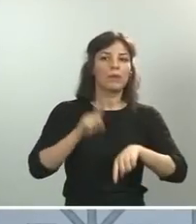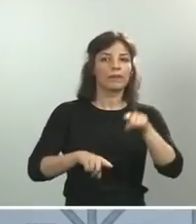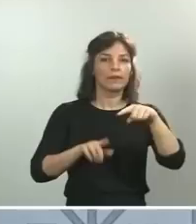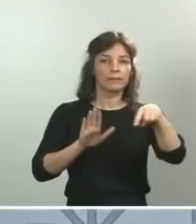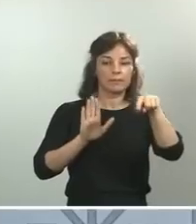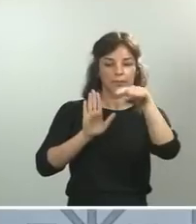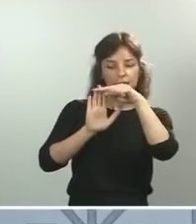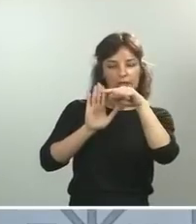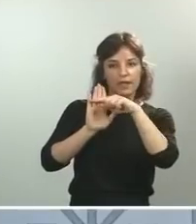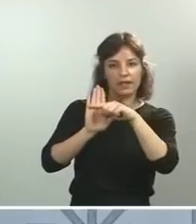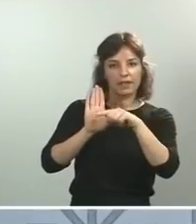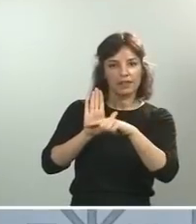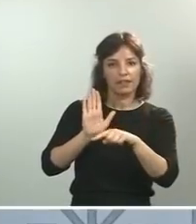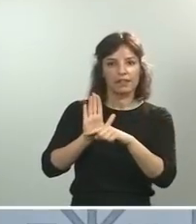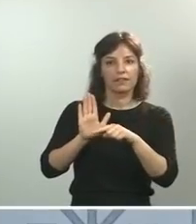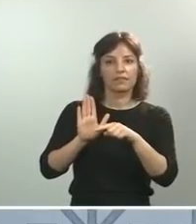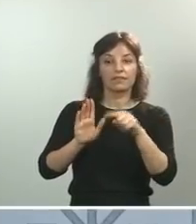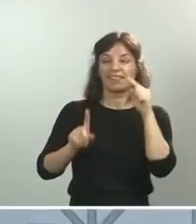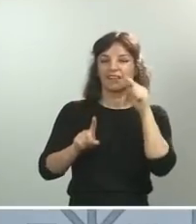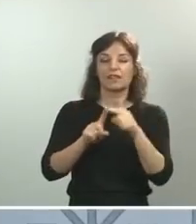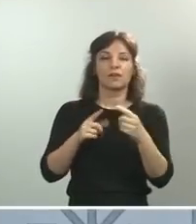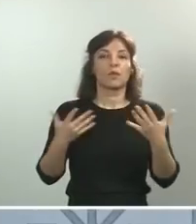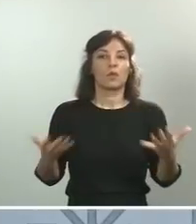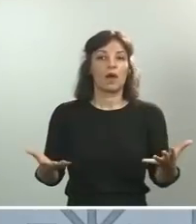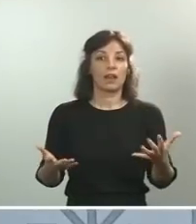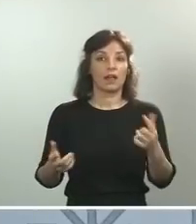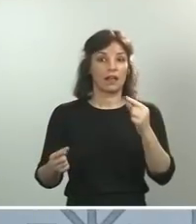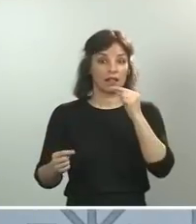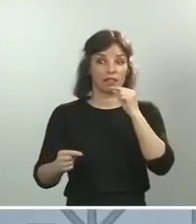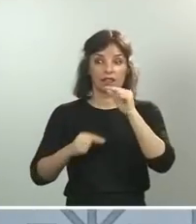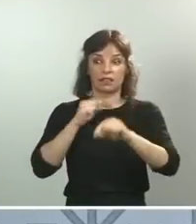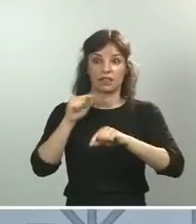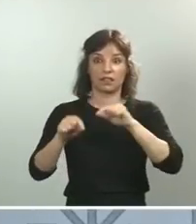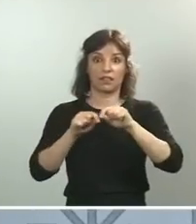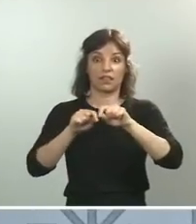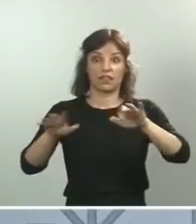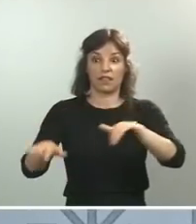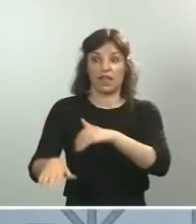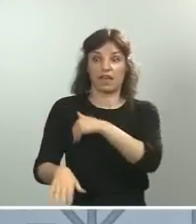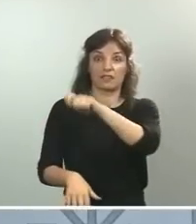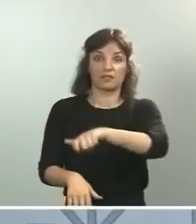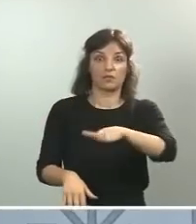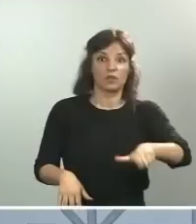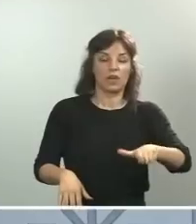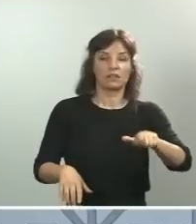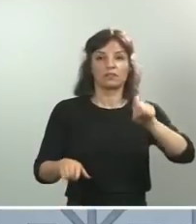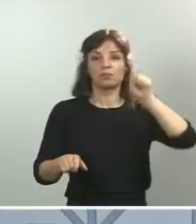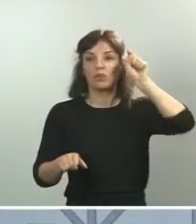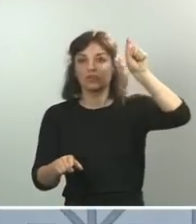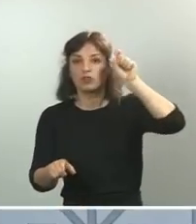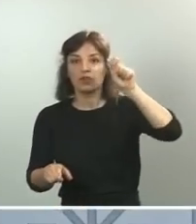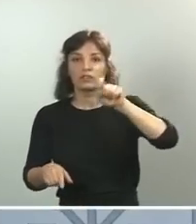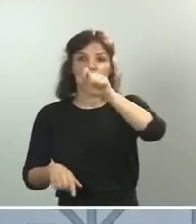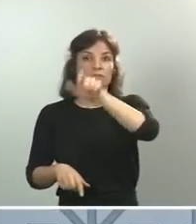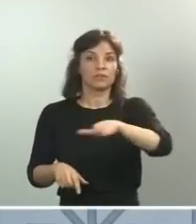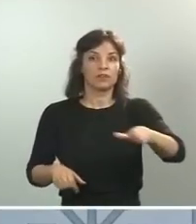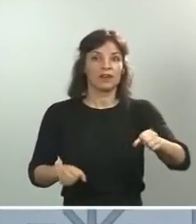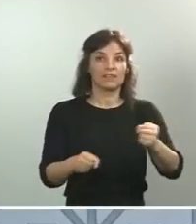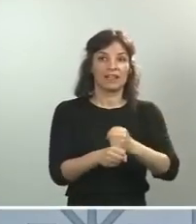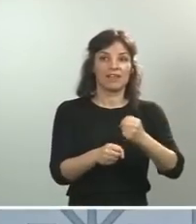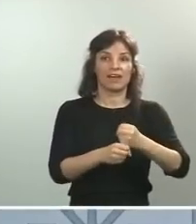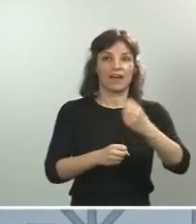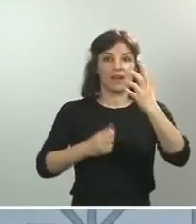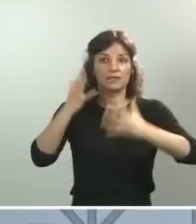frenar las posibilidades de contagio entre los estudiantes y los profesores y el personal administración y